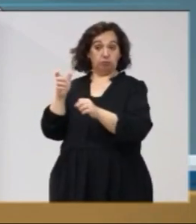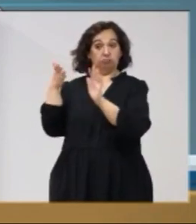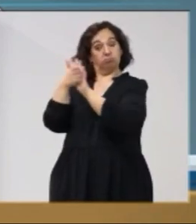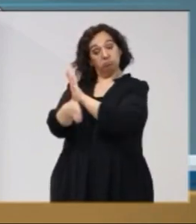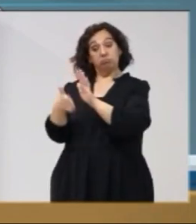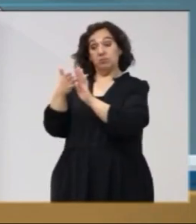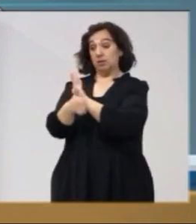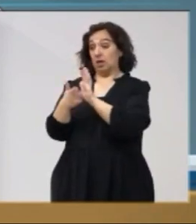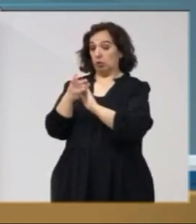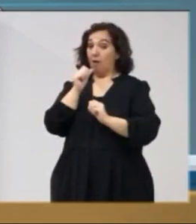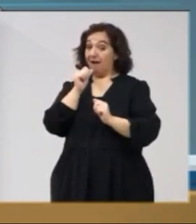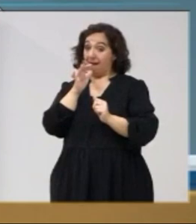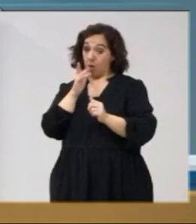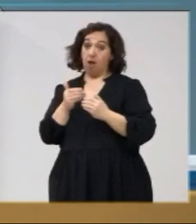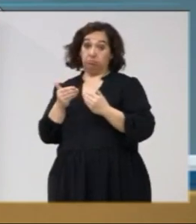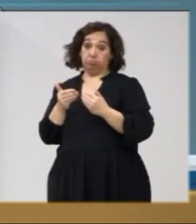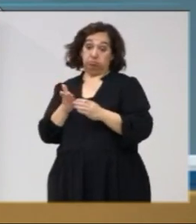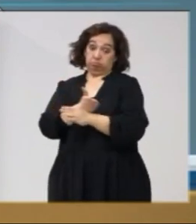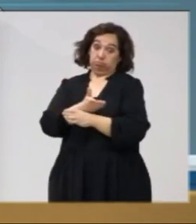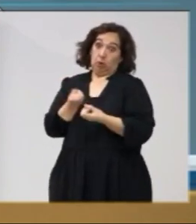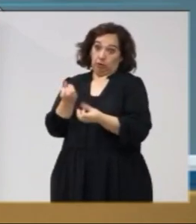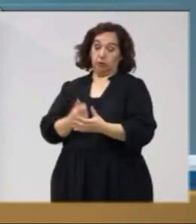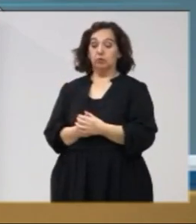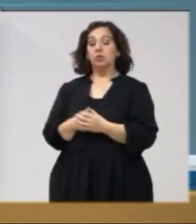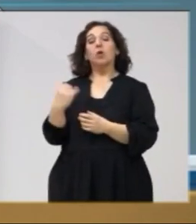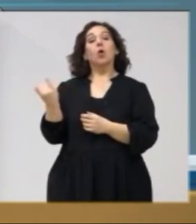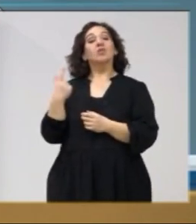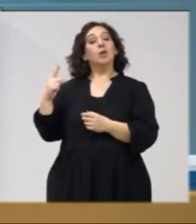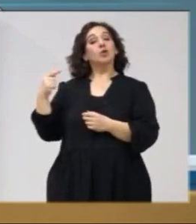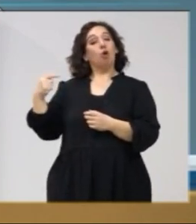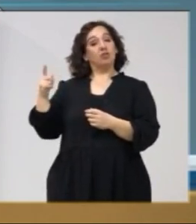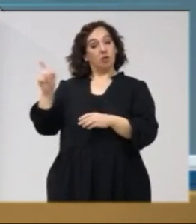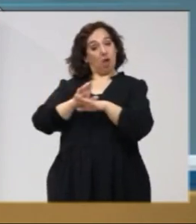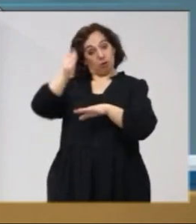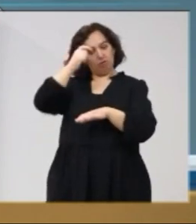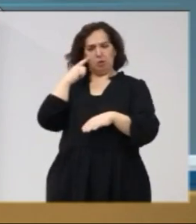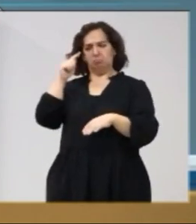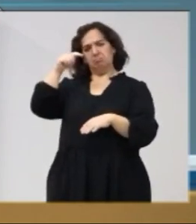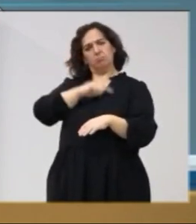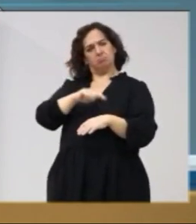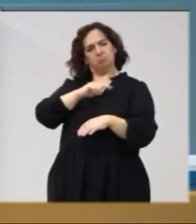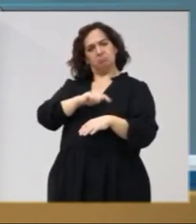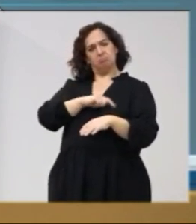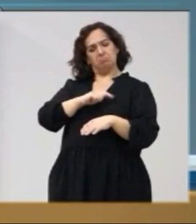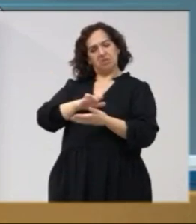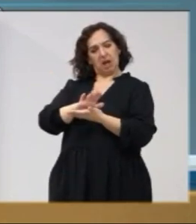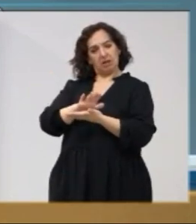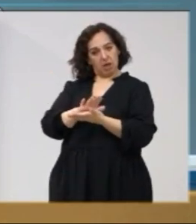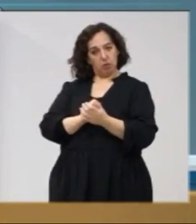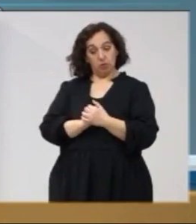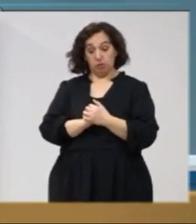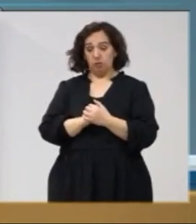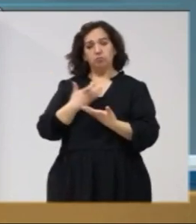lo que aquí les adelanto, y José Luis Goicoechea, con la conciencia tranquila, la serenidad que